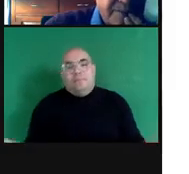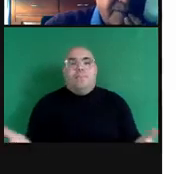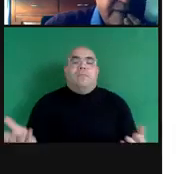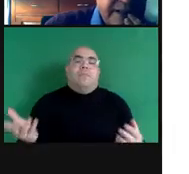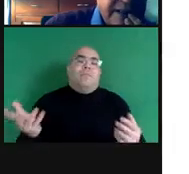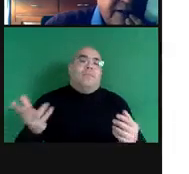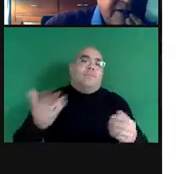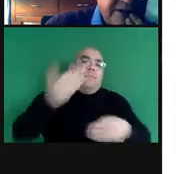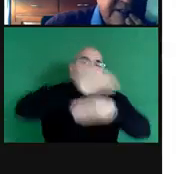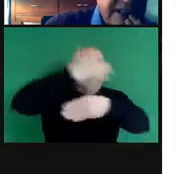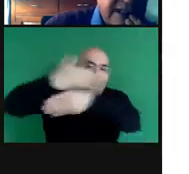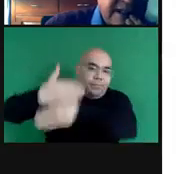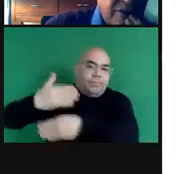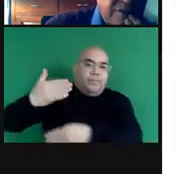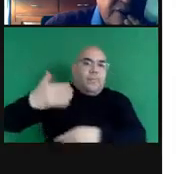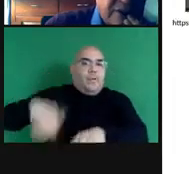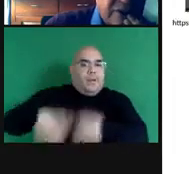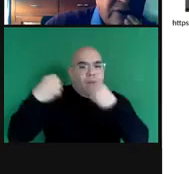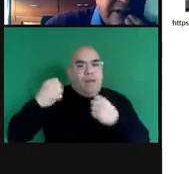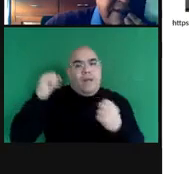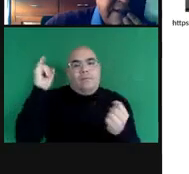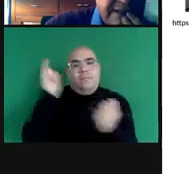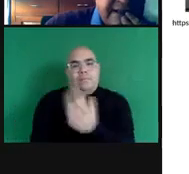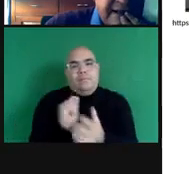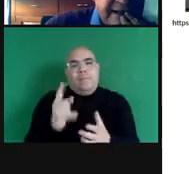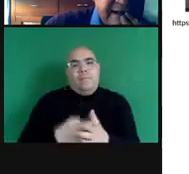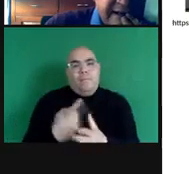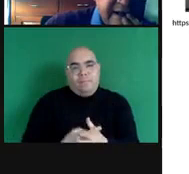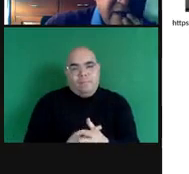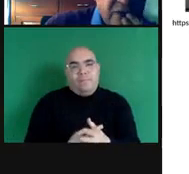soporte. Entonces, tiene que cumplir con